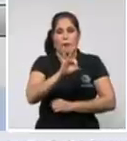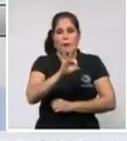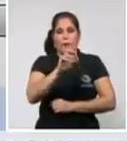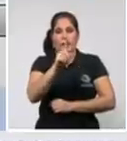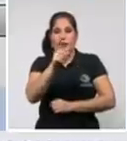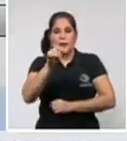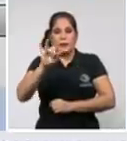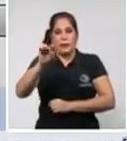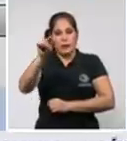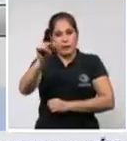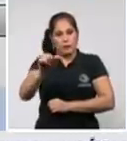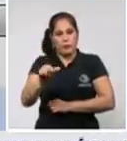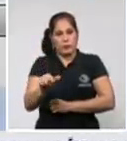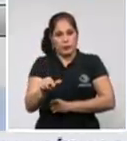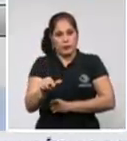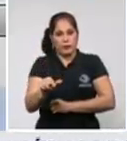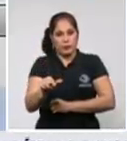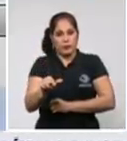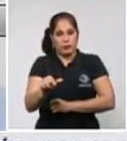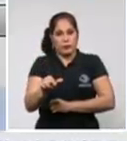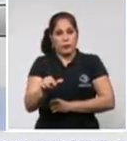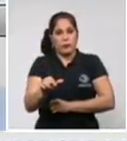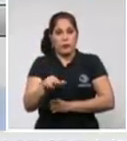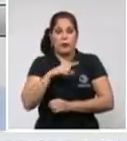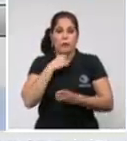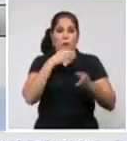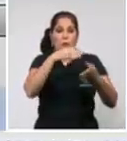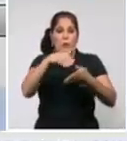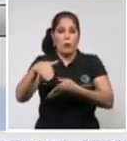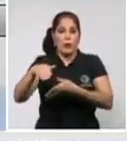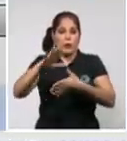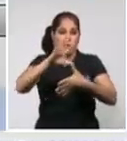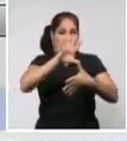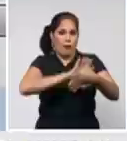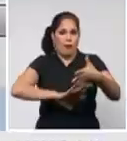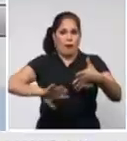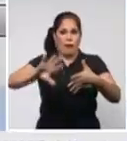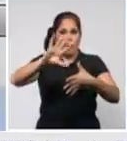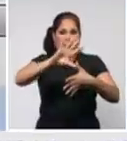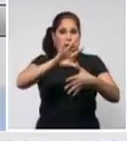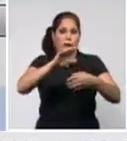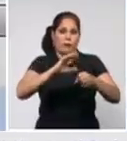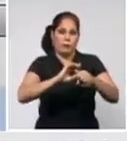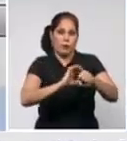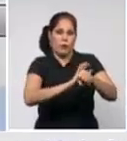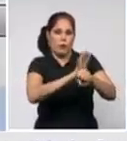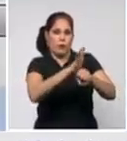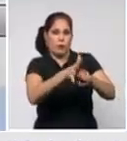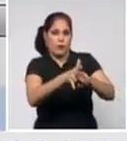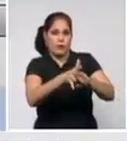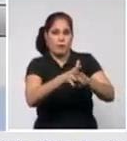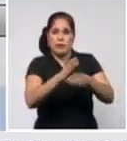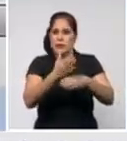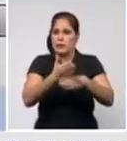553.817 personas que han perdido la vida por esta enfermedad, con una letalidad de